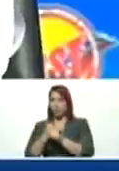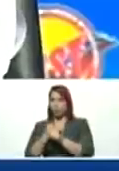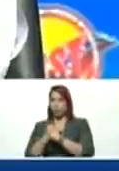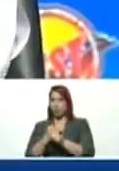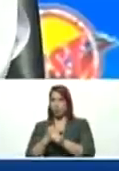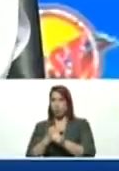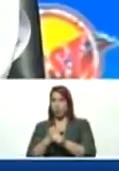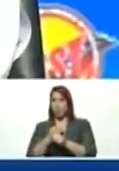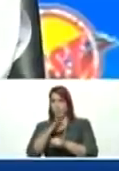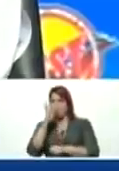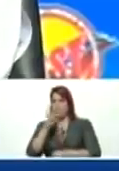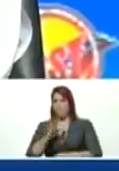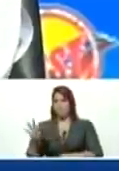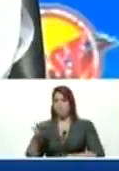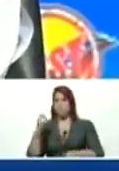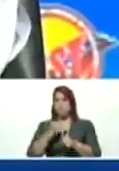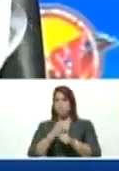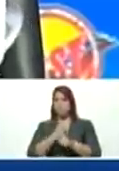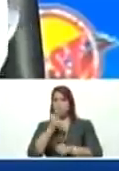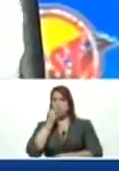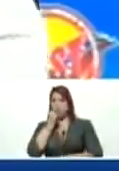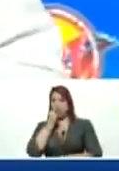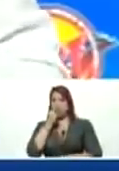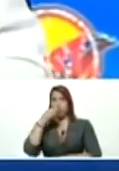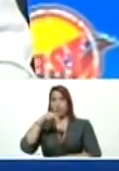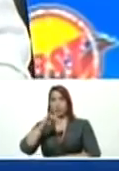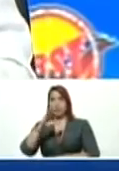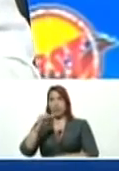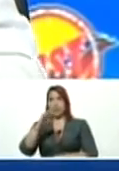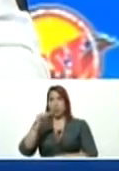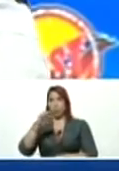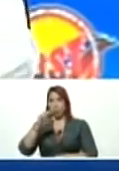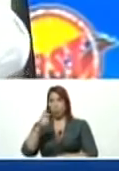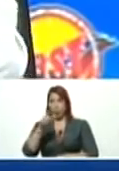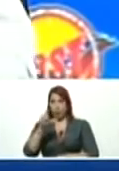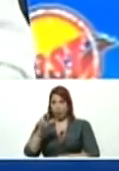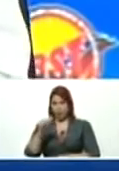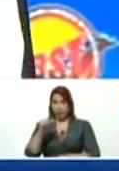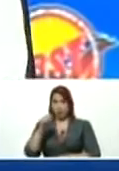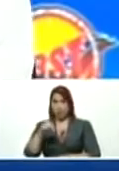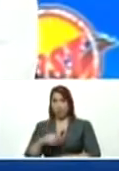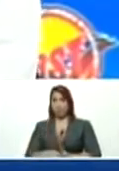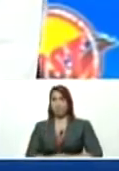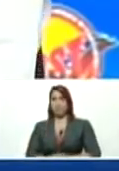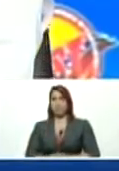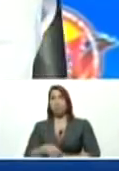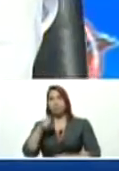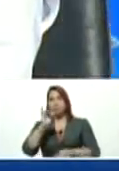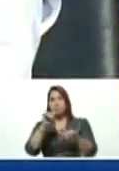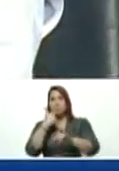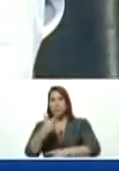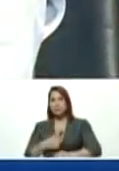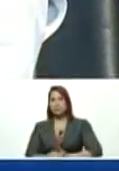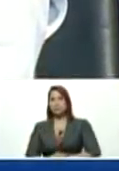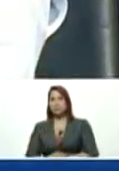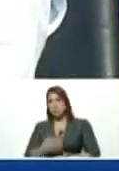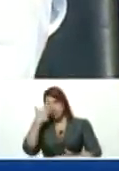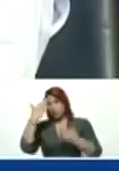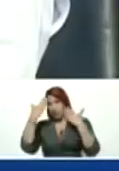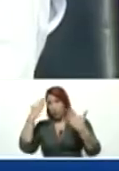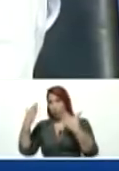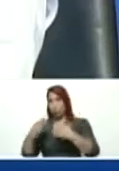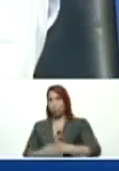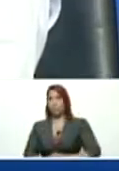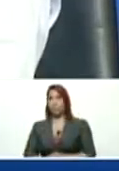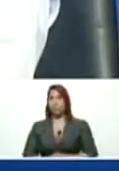federación de trabajadores de nicaragua bueno presidente también bueno como usted bien dice este saludo es